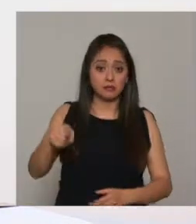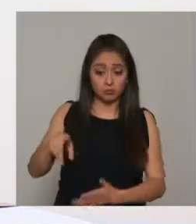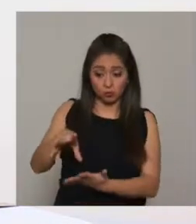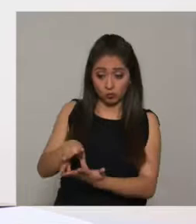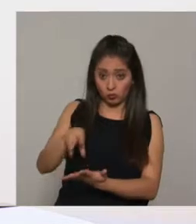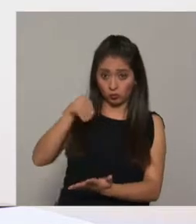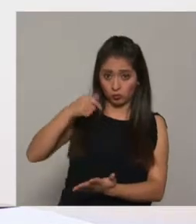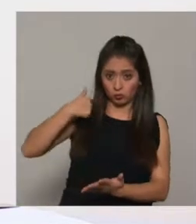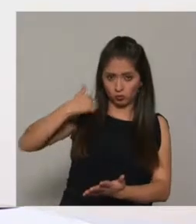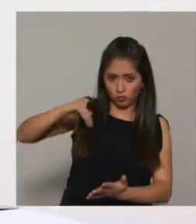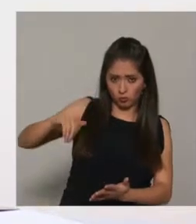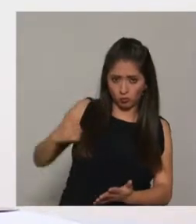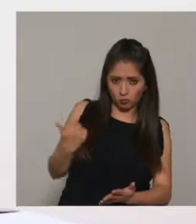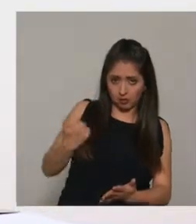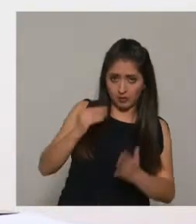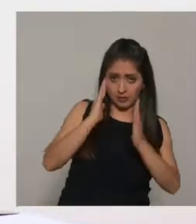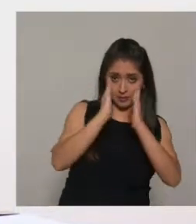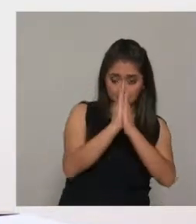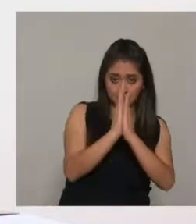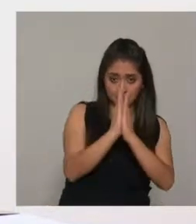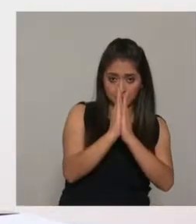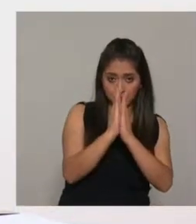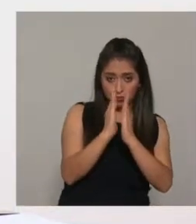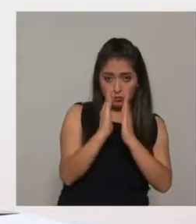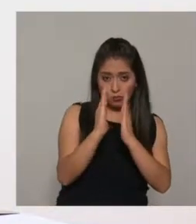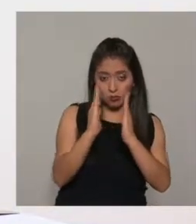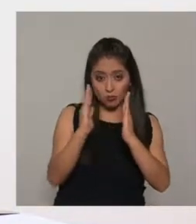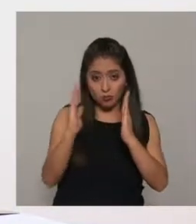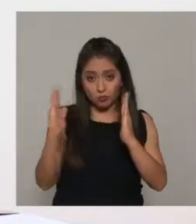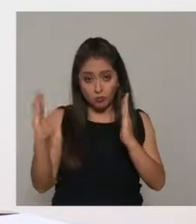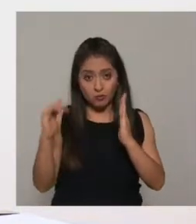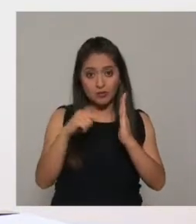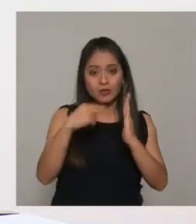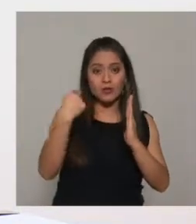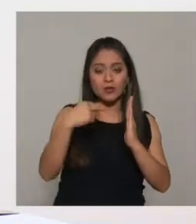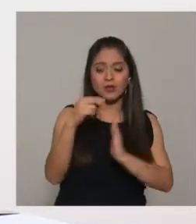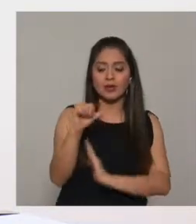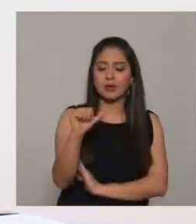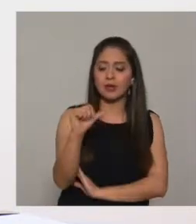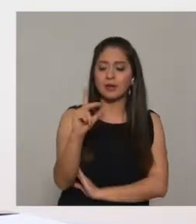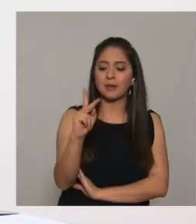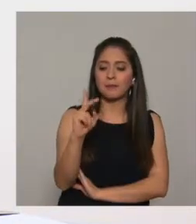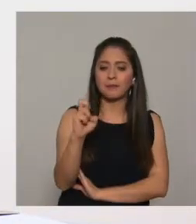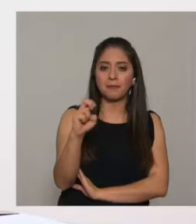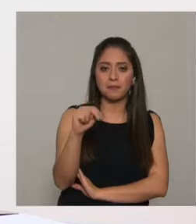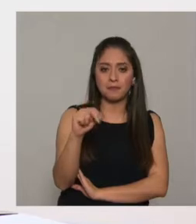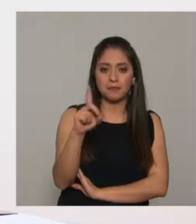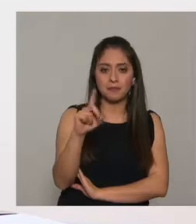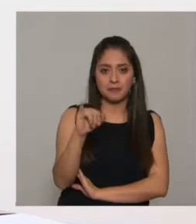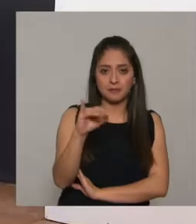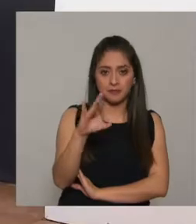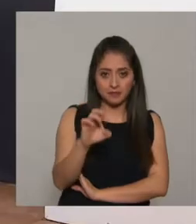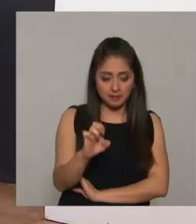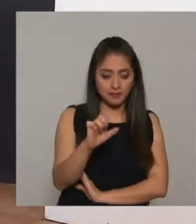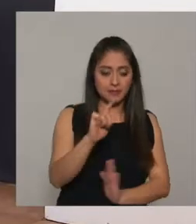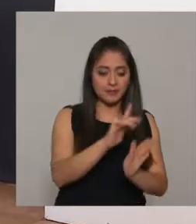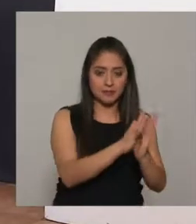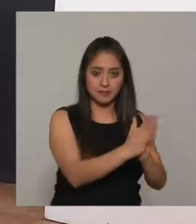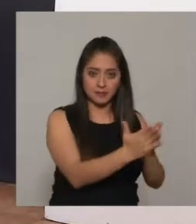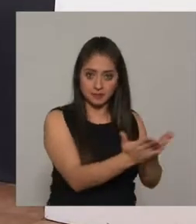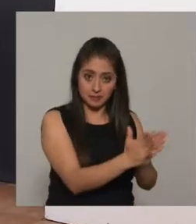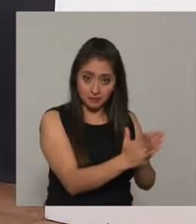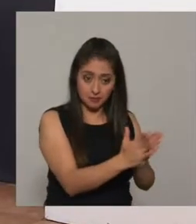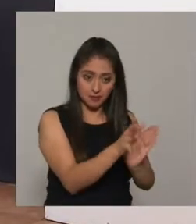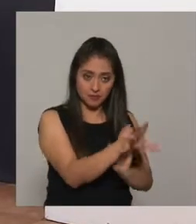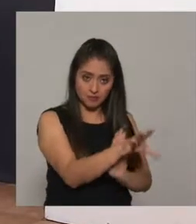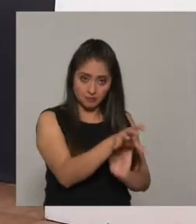voy acumulando, y eso es con lo que vamos formando los apéndices del libro de registro de cotejos. Porque yo en el libro